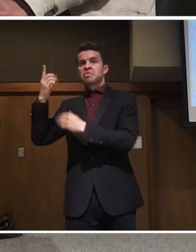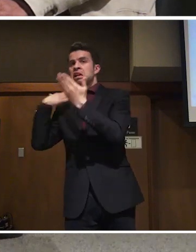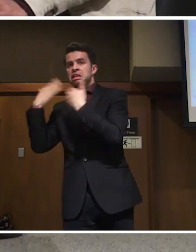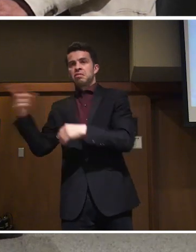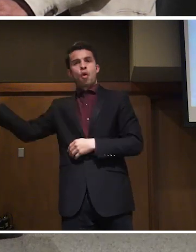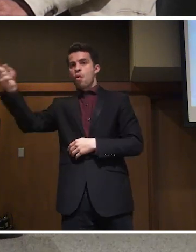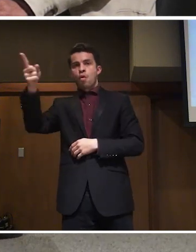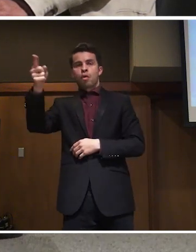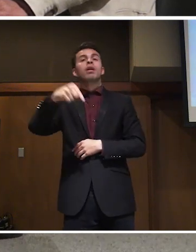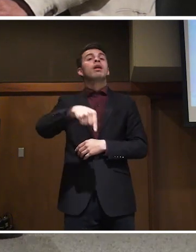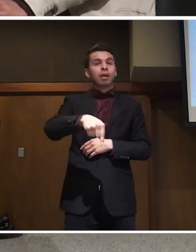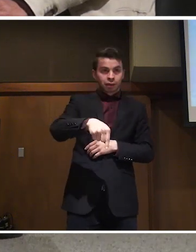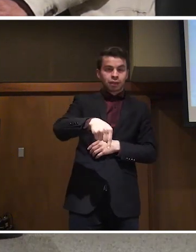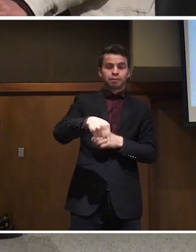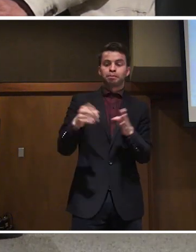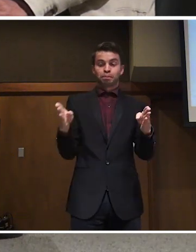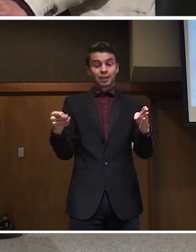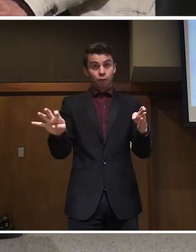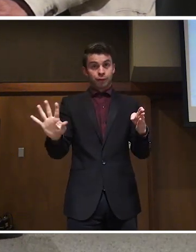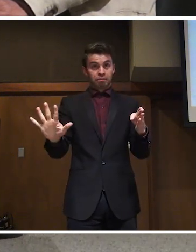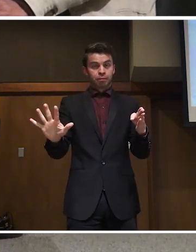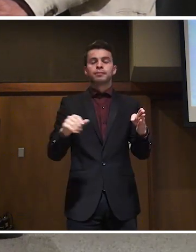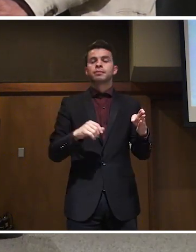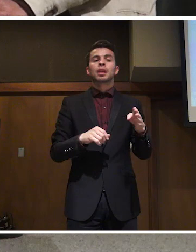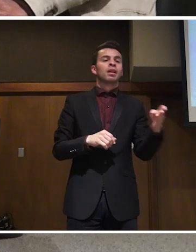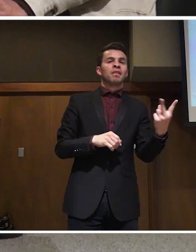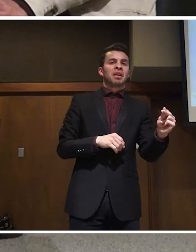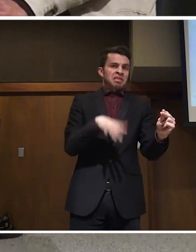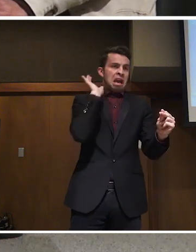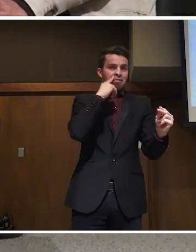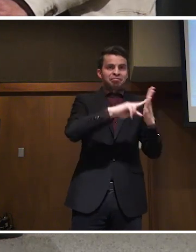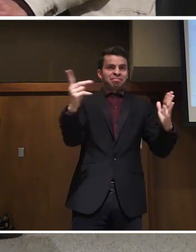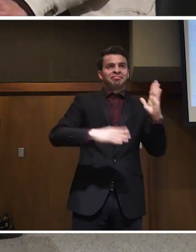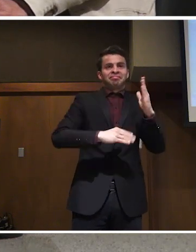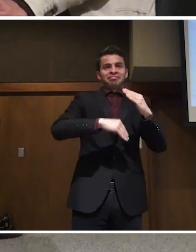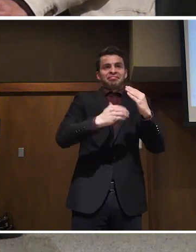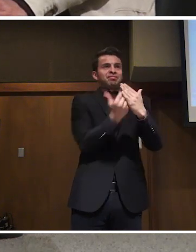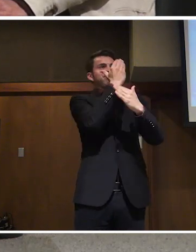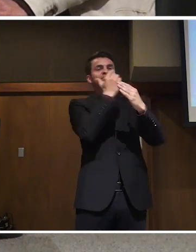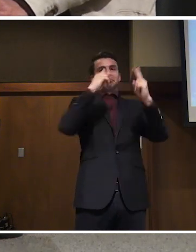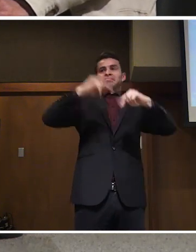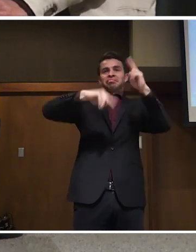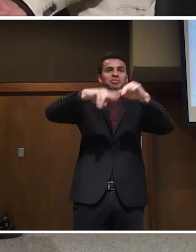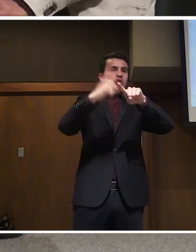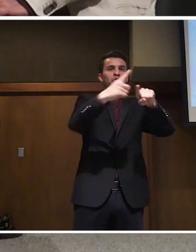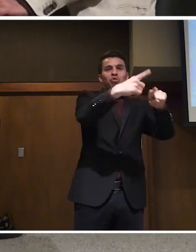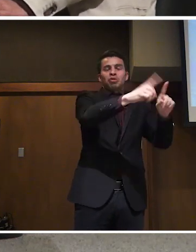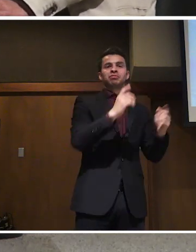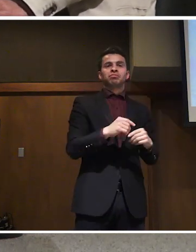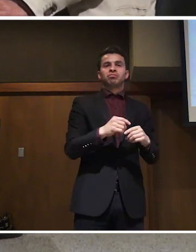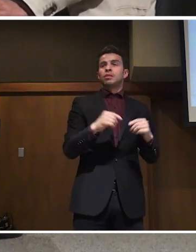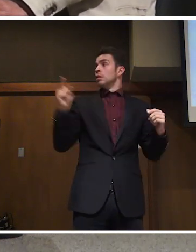totalmente diferente, es una ciudad moderna, grande, que hasta los años 70 fue una ciudad